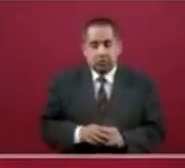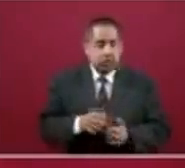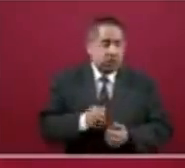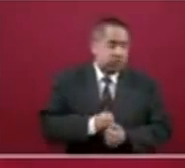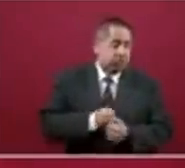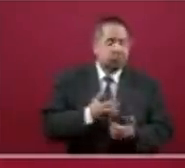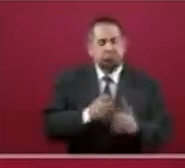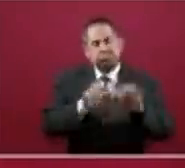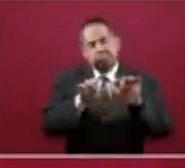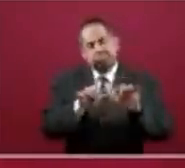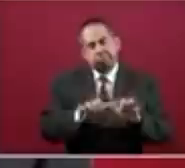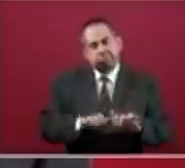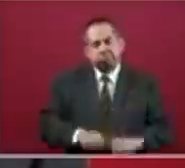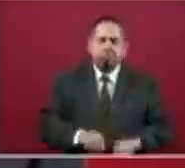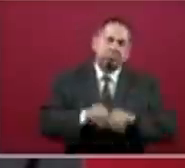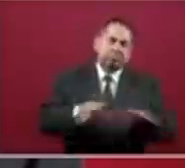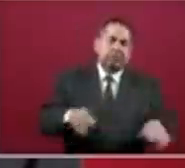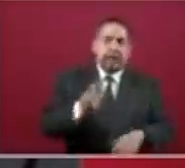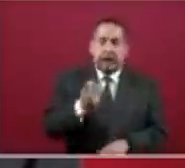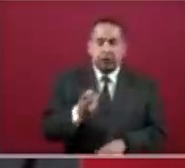expresarse de esa manera,